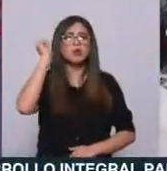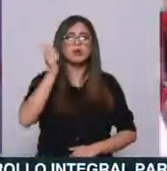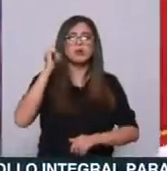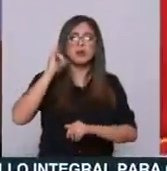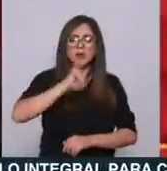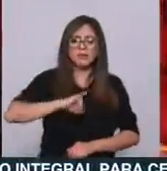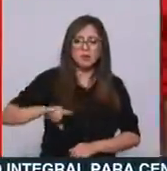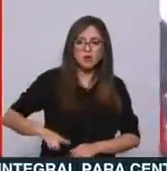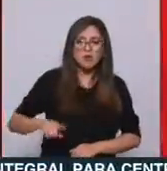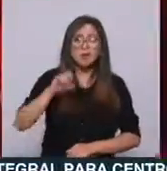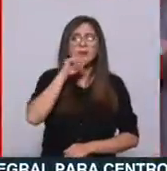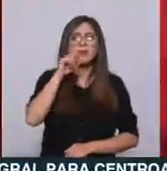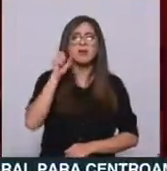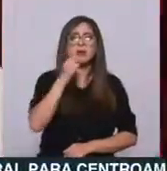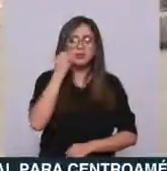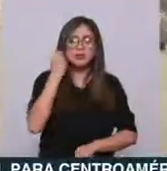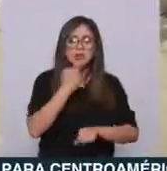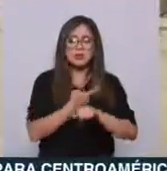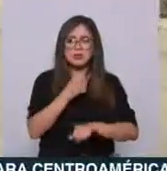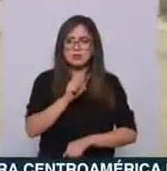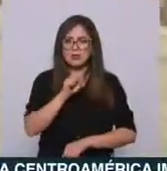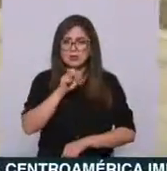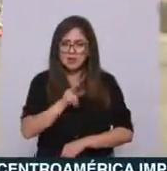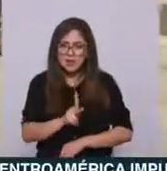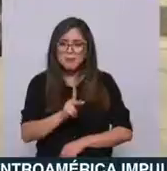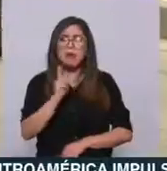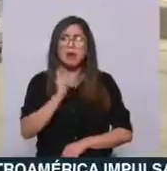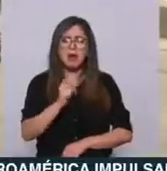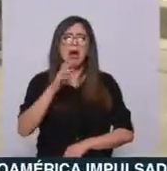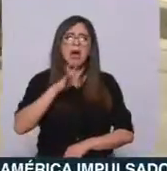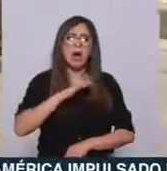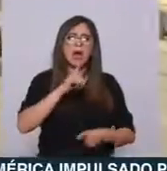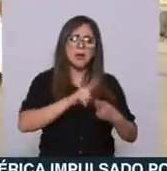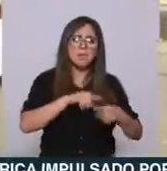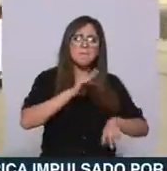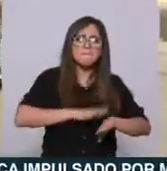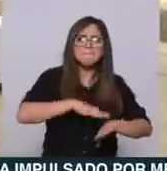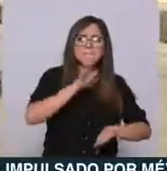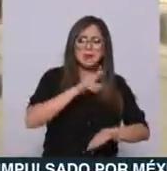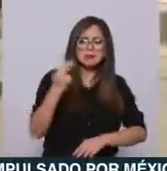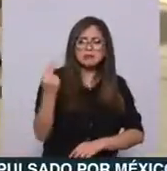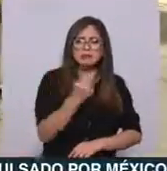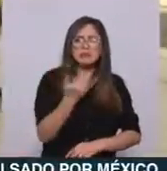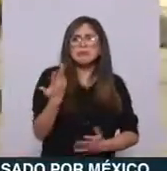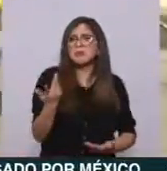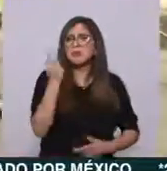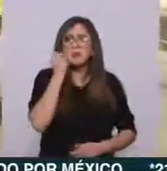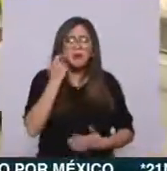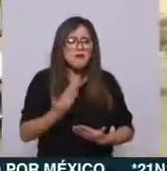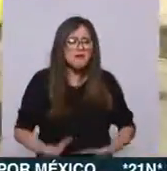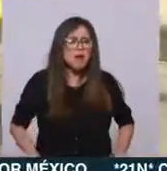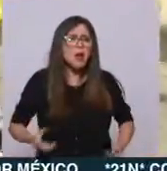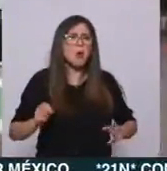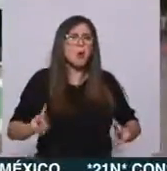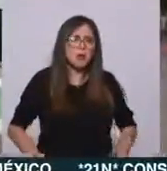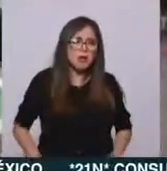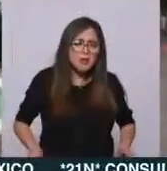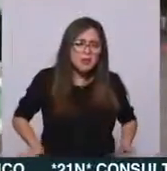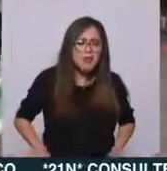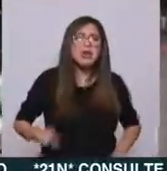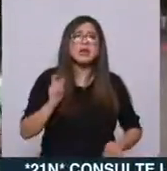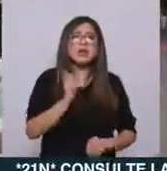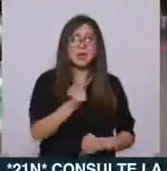secretario, diciéndole, 1, hay más necesidades que faldas o pantalones, 2, el derecho primario es de los